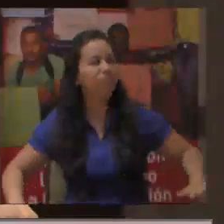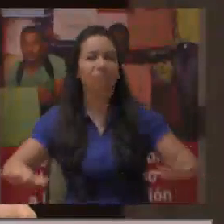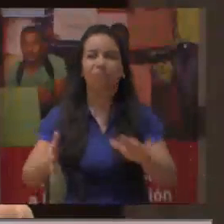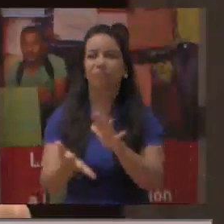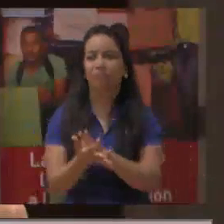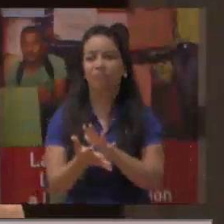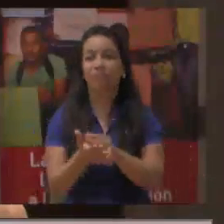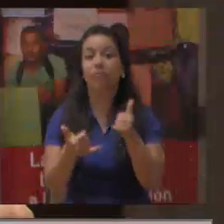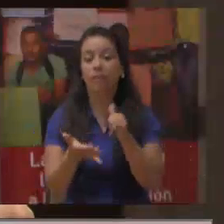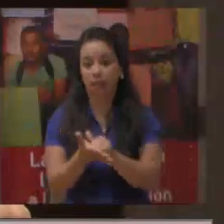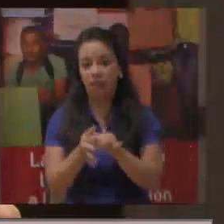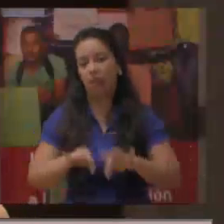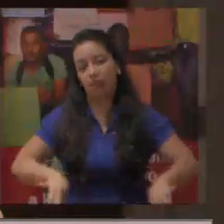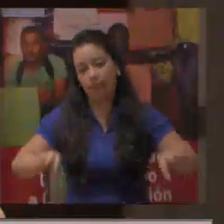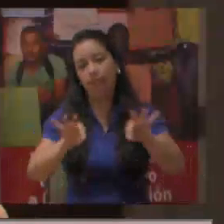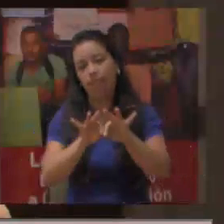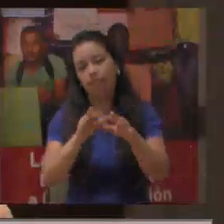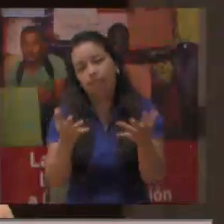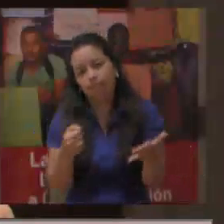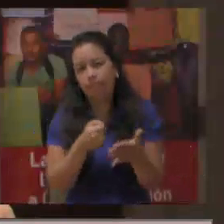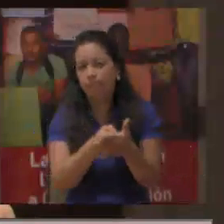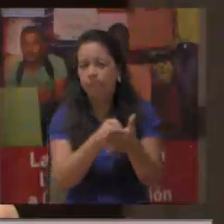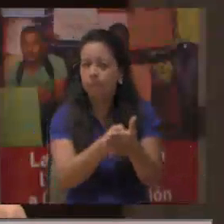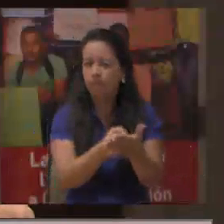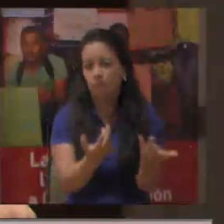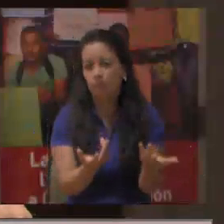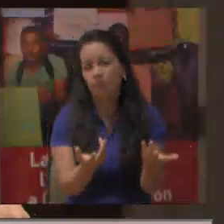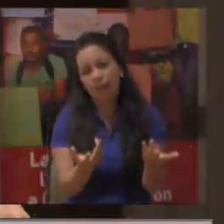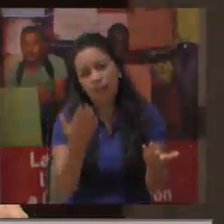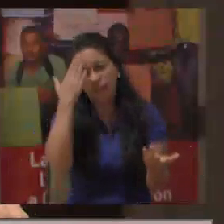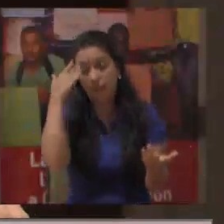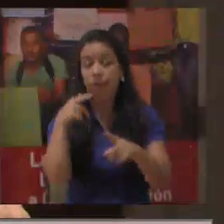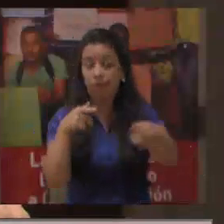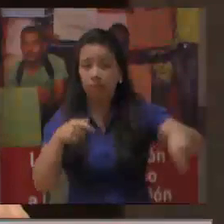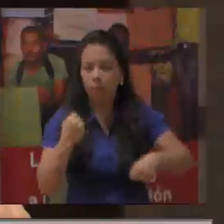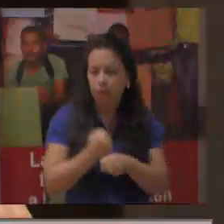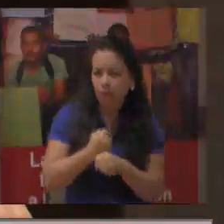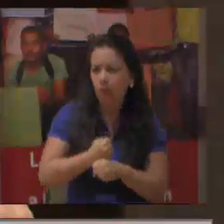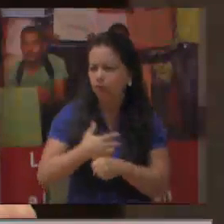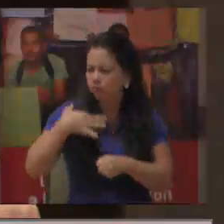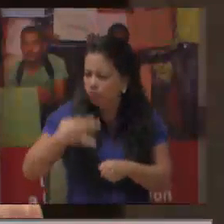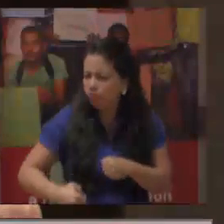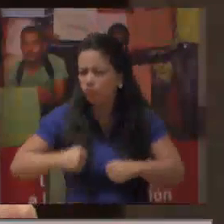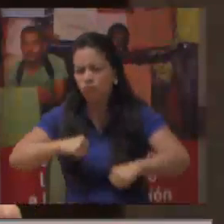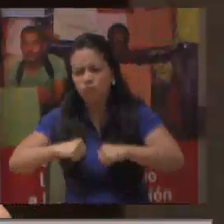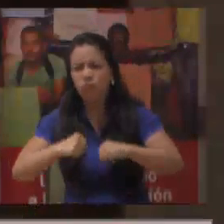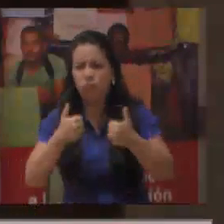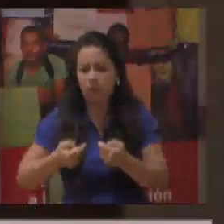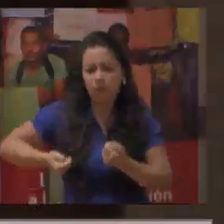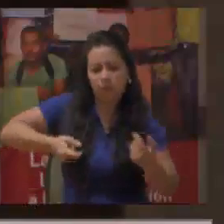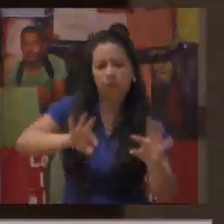su trabajo honesto se ve recompensado justamente para ellos y sus familias.